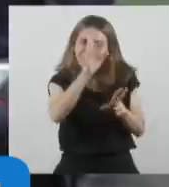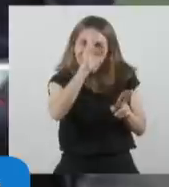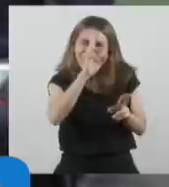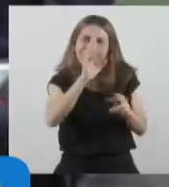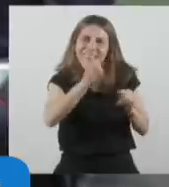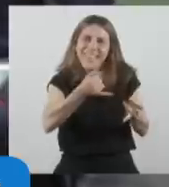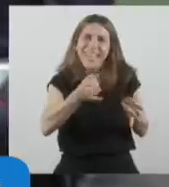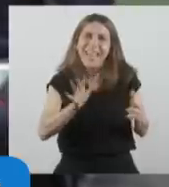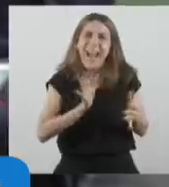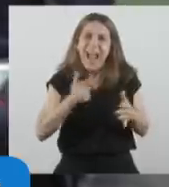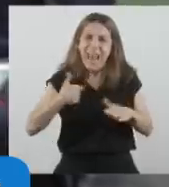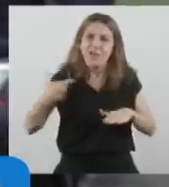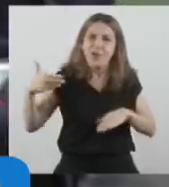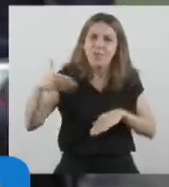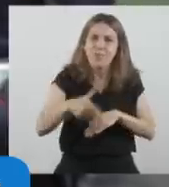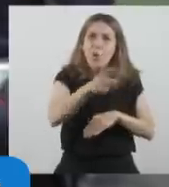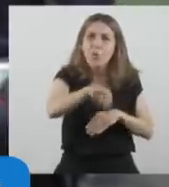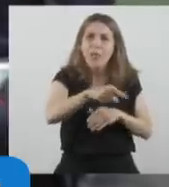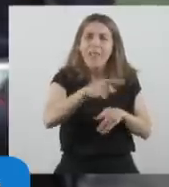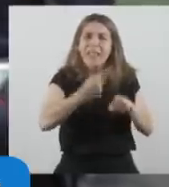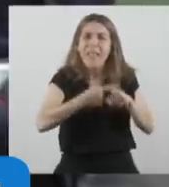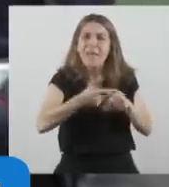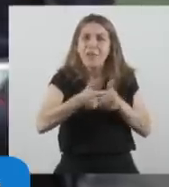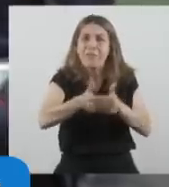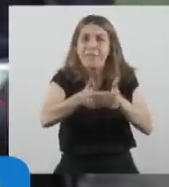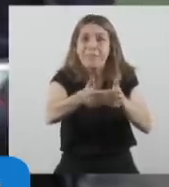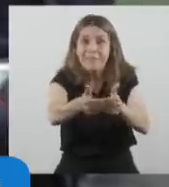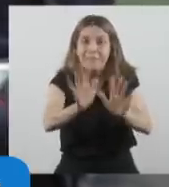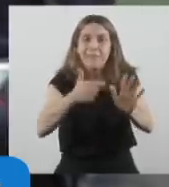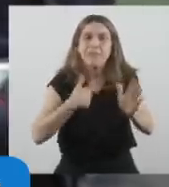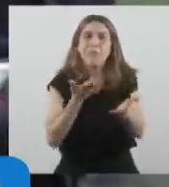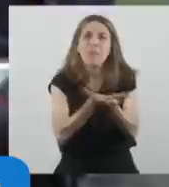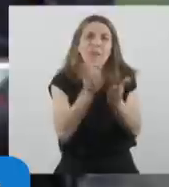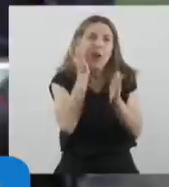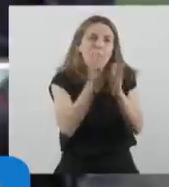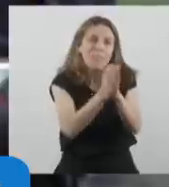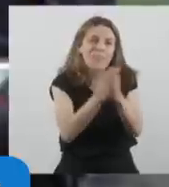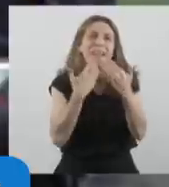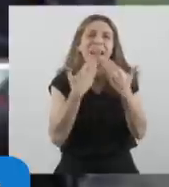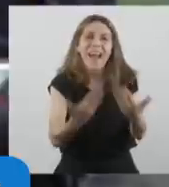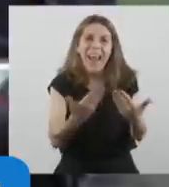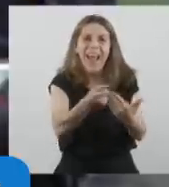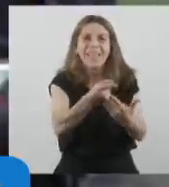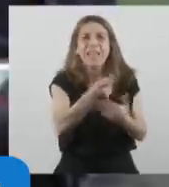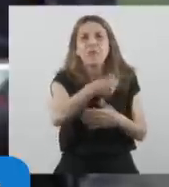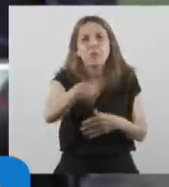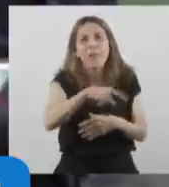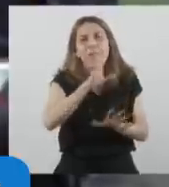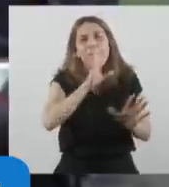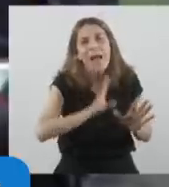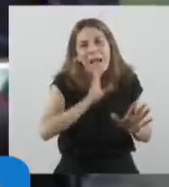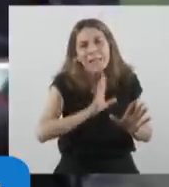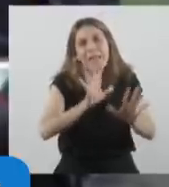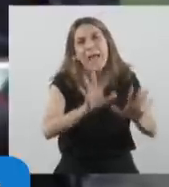postergaron un rato largo el encuentro lo primero que quiero es pedirles disculpas y darle las gracias por la tolerancia